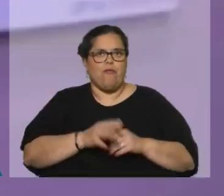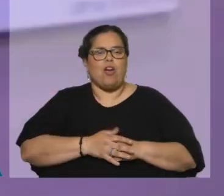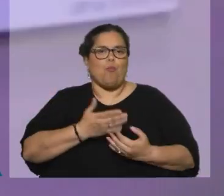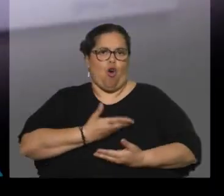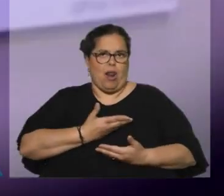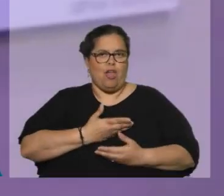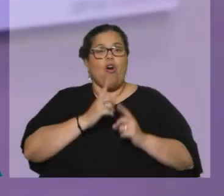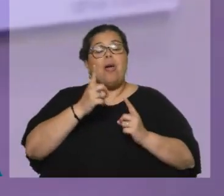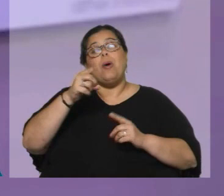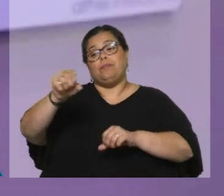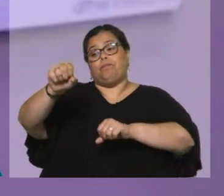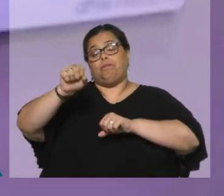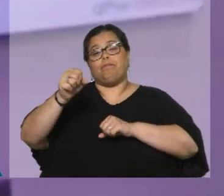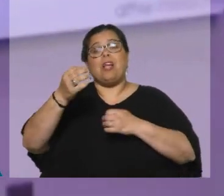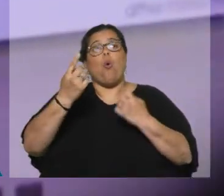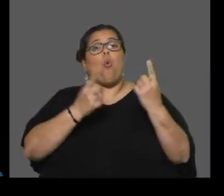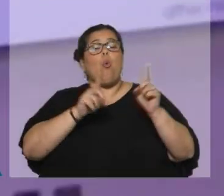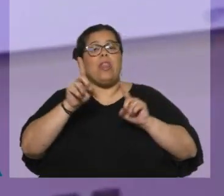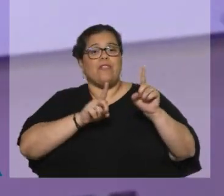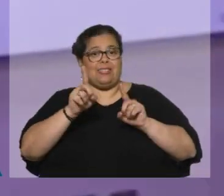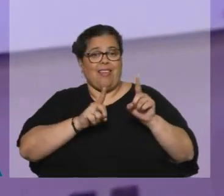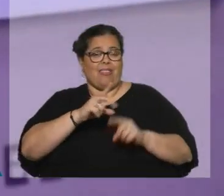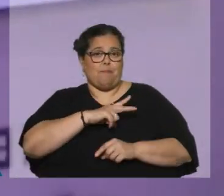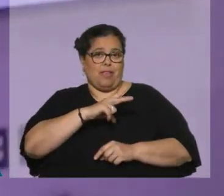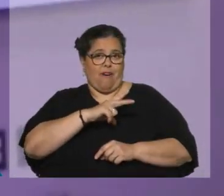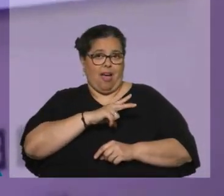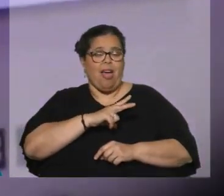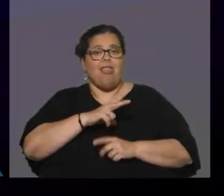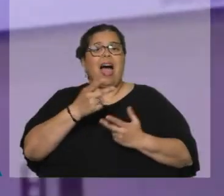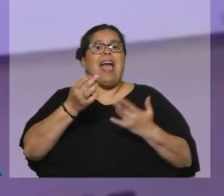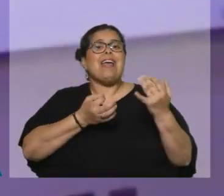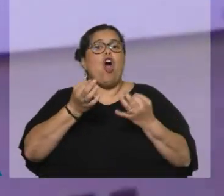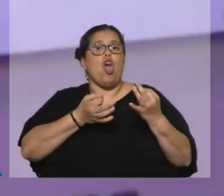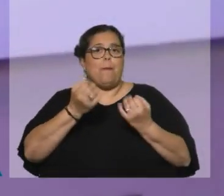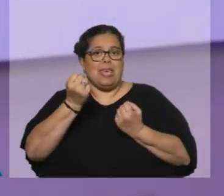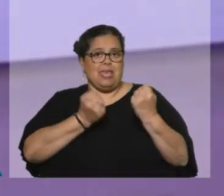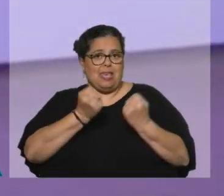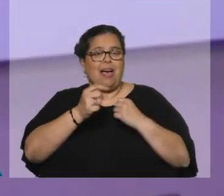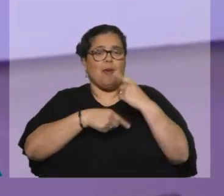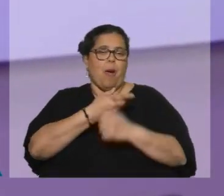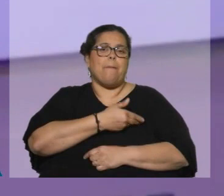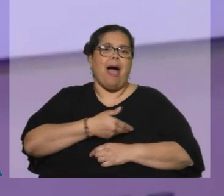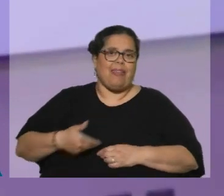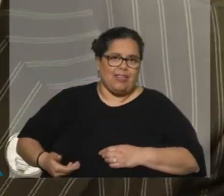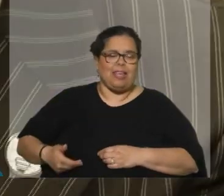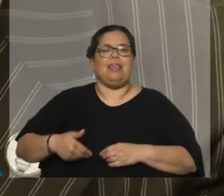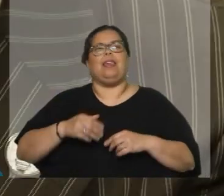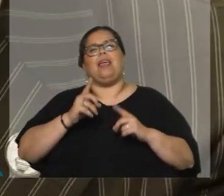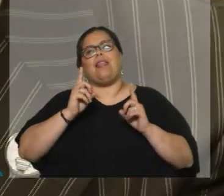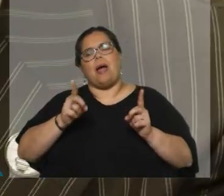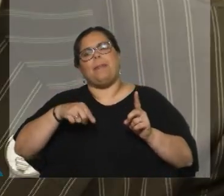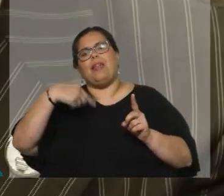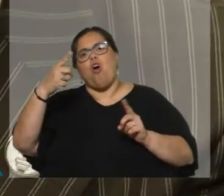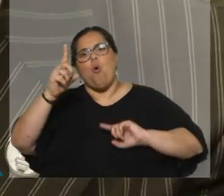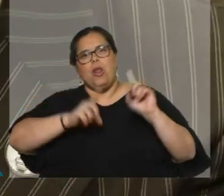licenciado en economía en la universidad Privada de belgrano y obtuvo maestrías en el instituto de desarrollo económico y social y en la